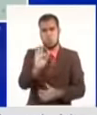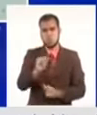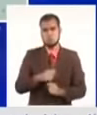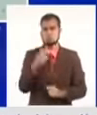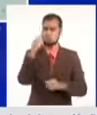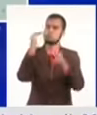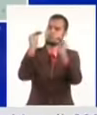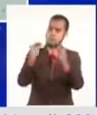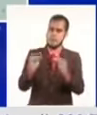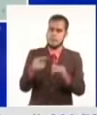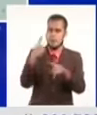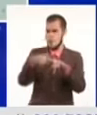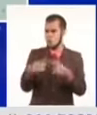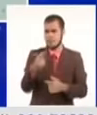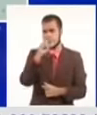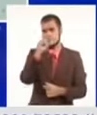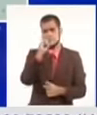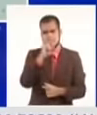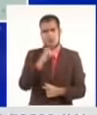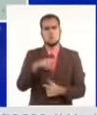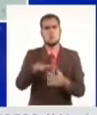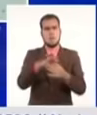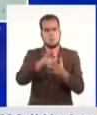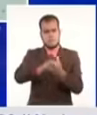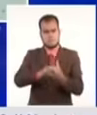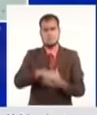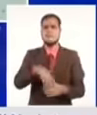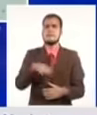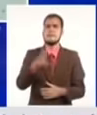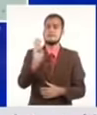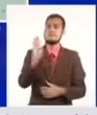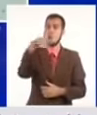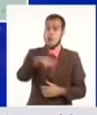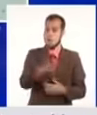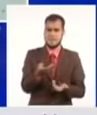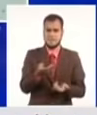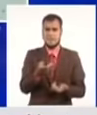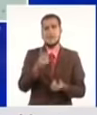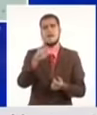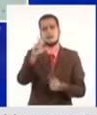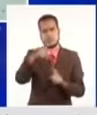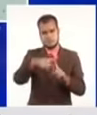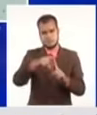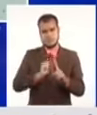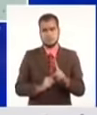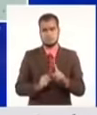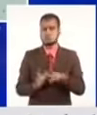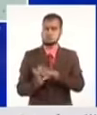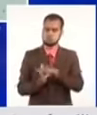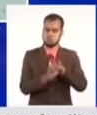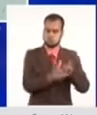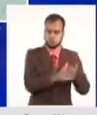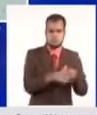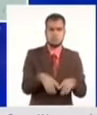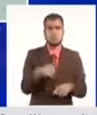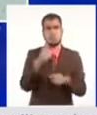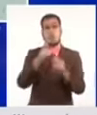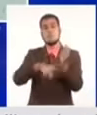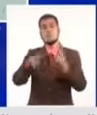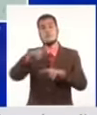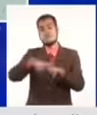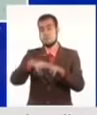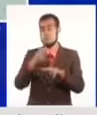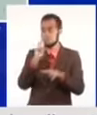se diagnostican de Bauta, Huila de Melena, Bahía y Caimito. En el caso de La Habana, lamentablemente